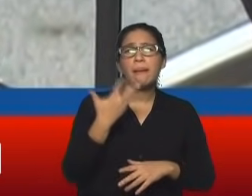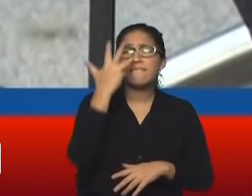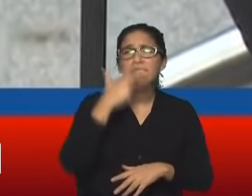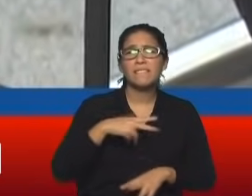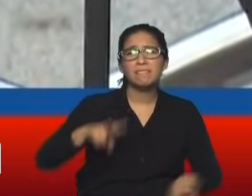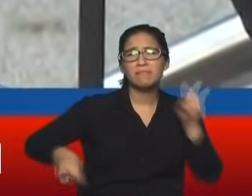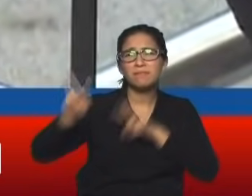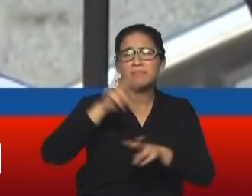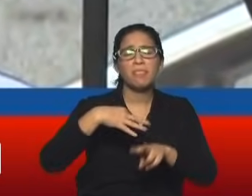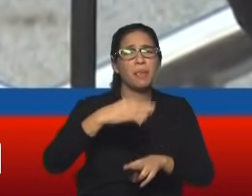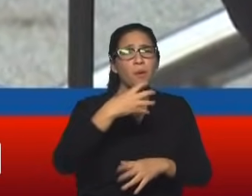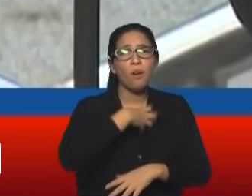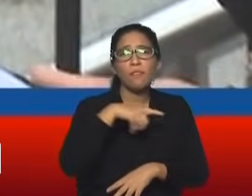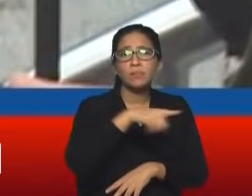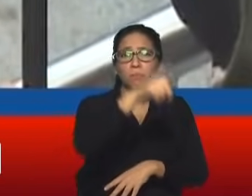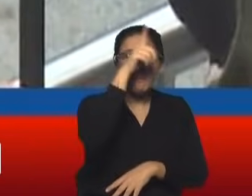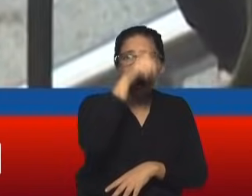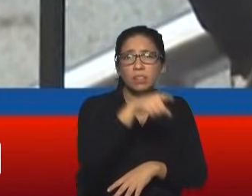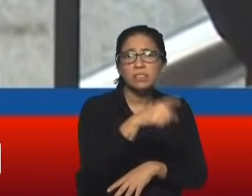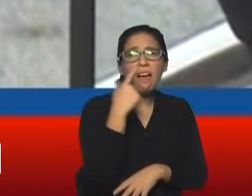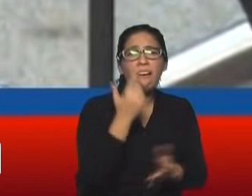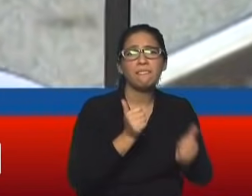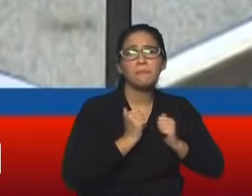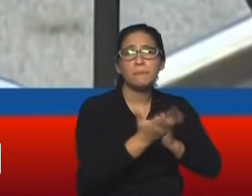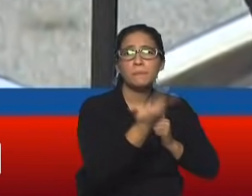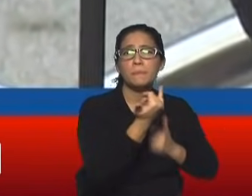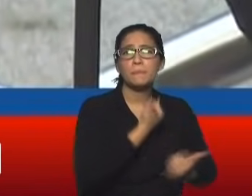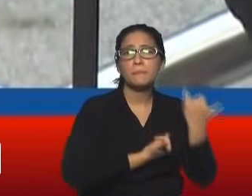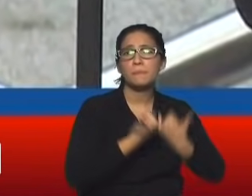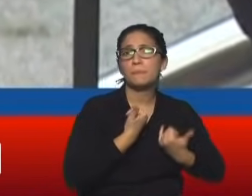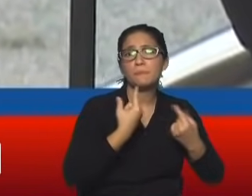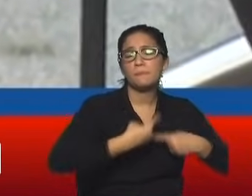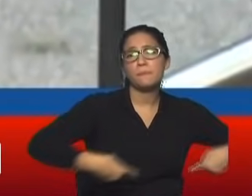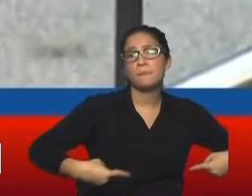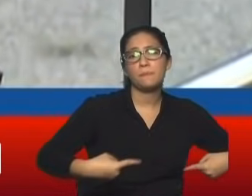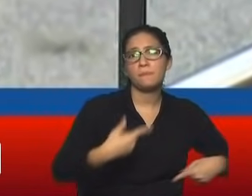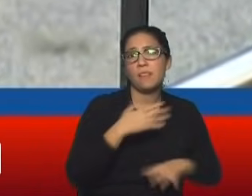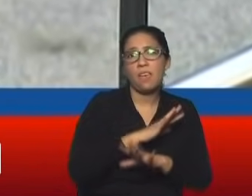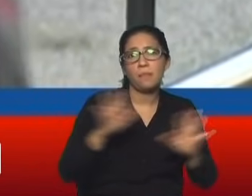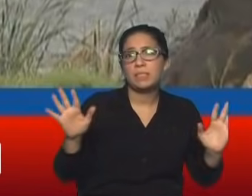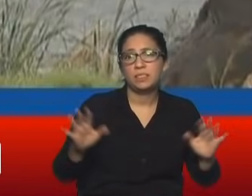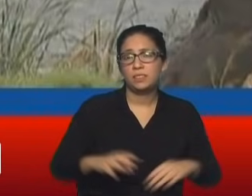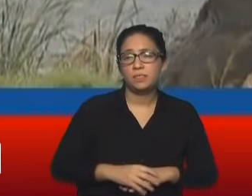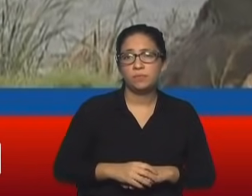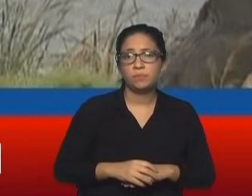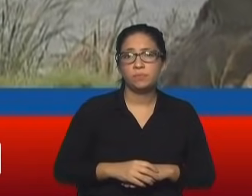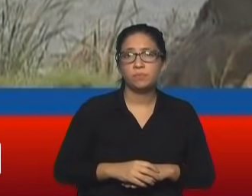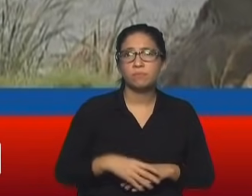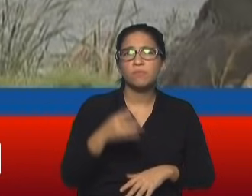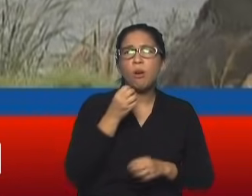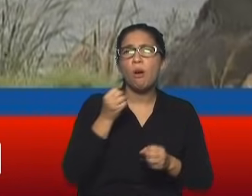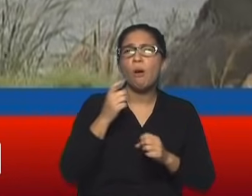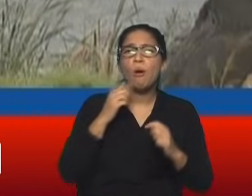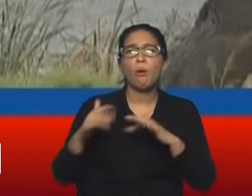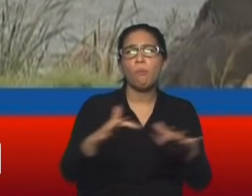me queda confiar en la policía y esperar a que ellos me digan lo que me tengan que decir, nada más. Se dicen tantas cosas, yo ya